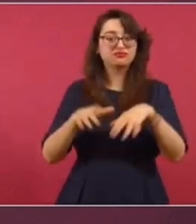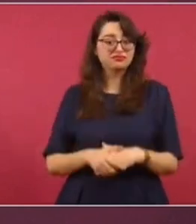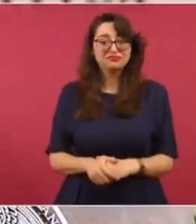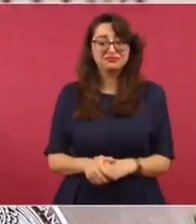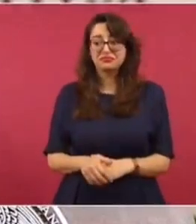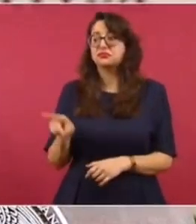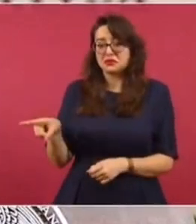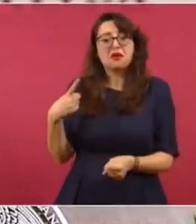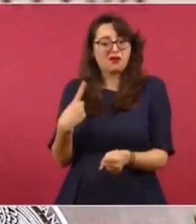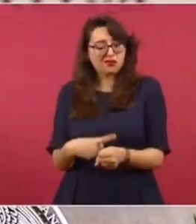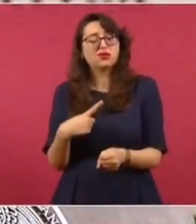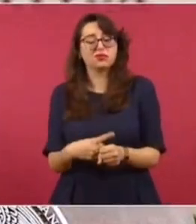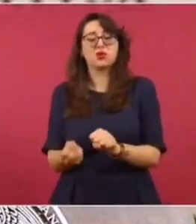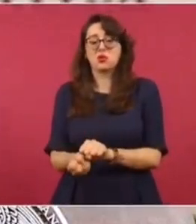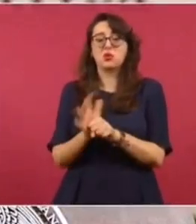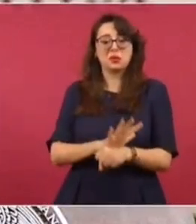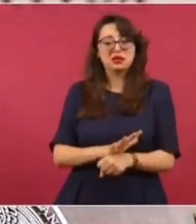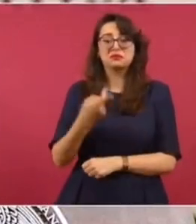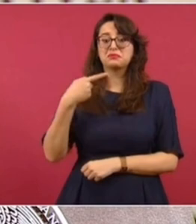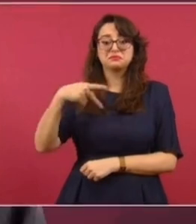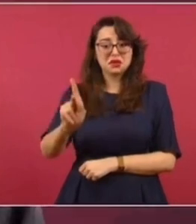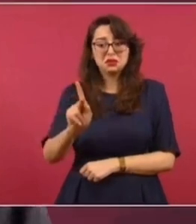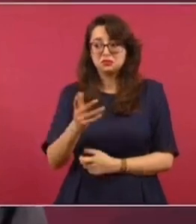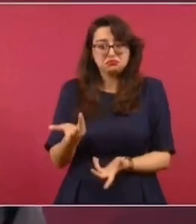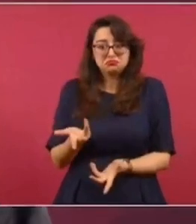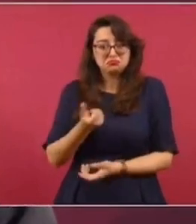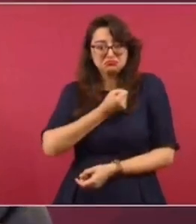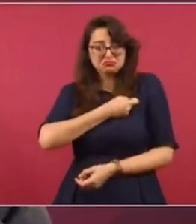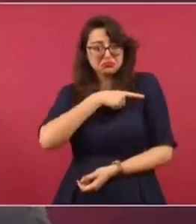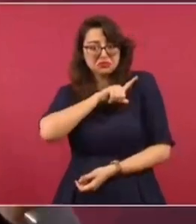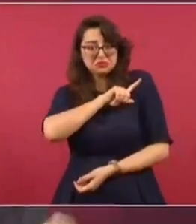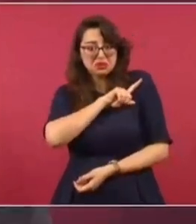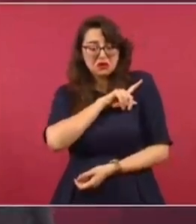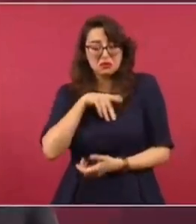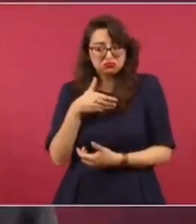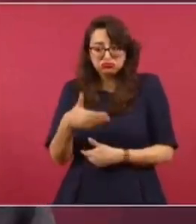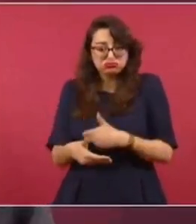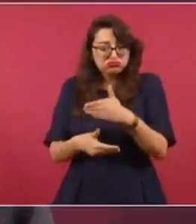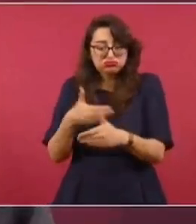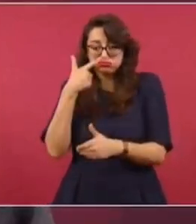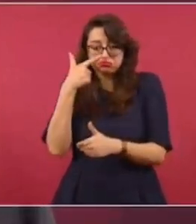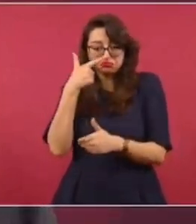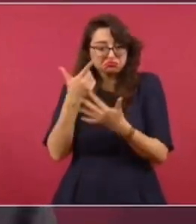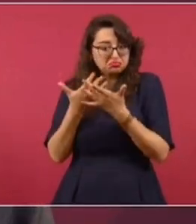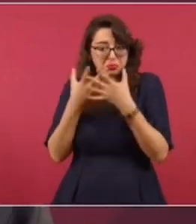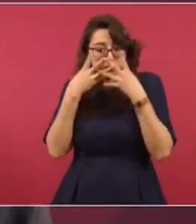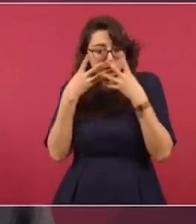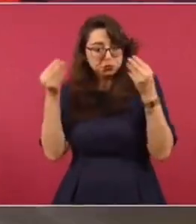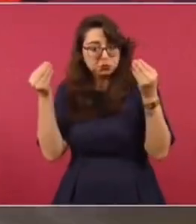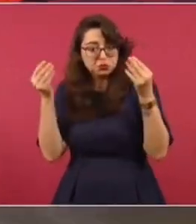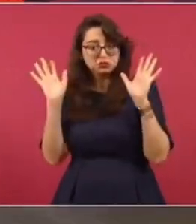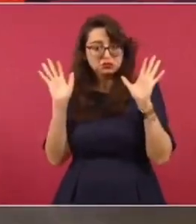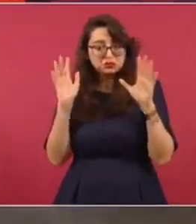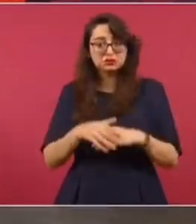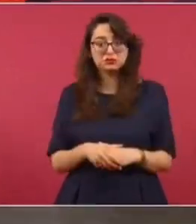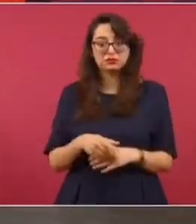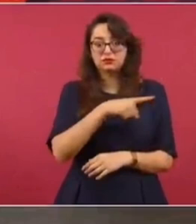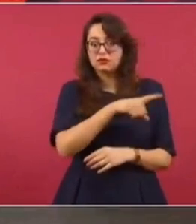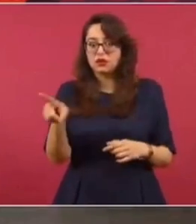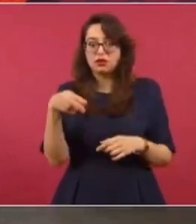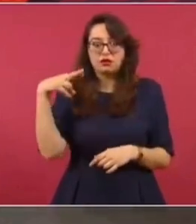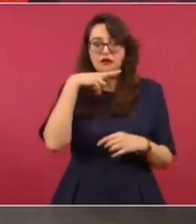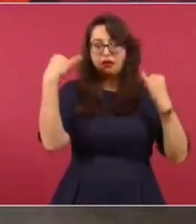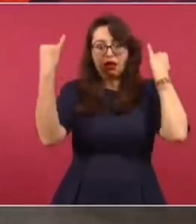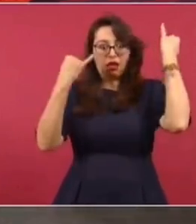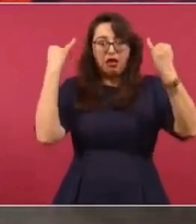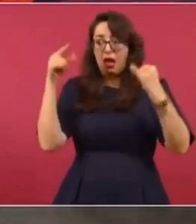contagiado de COVID-19, que se encuentra en plena recuperación y que en términos generales, sobre todo por la, imagino que por la especulación que se detonó sobre un